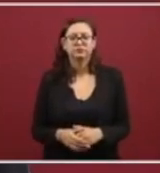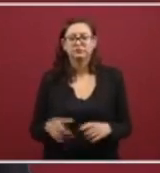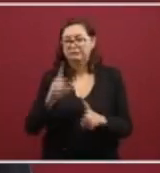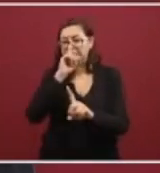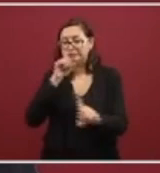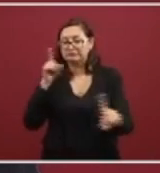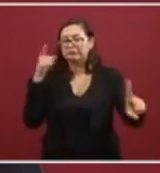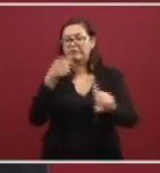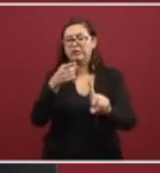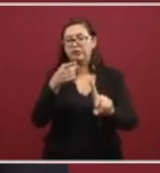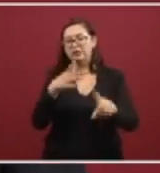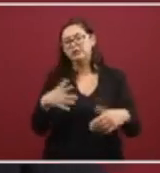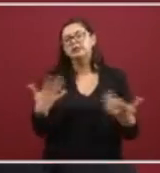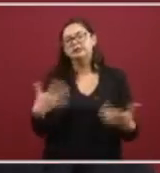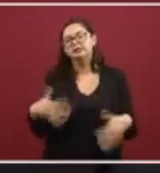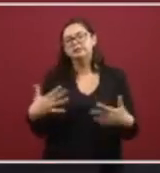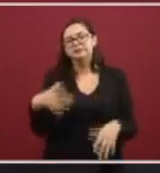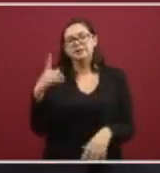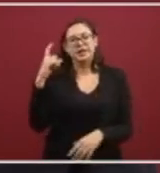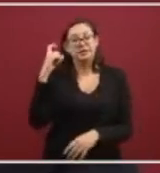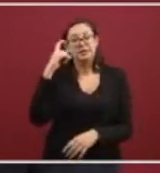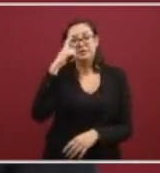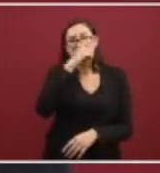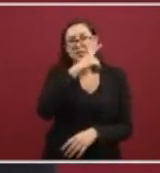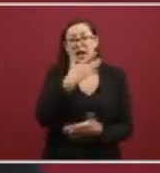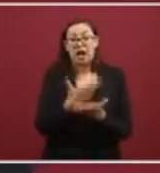porque tenemos que demostrar